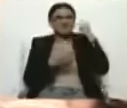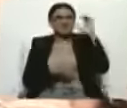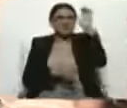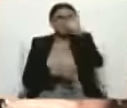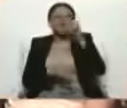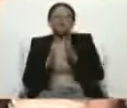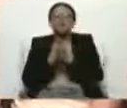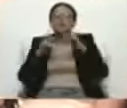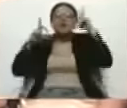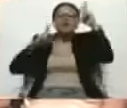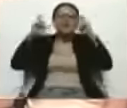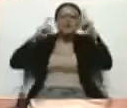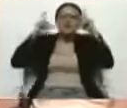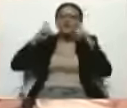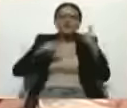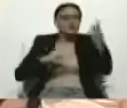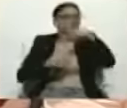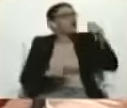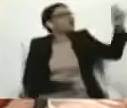ahorita.